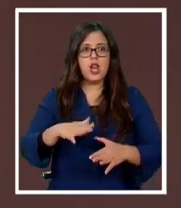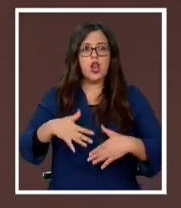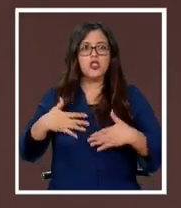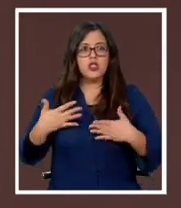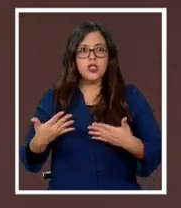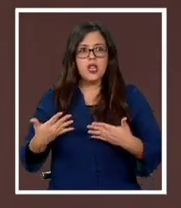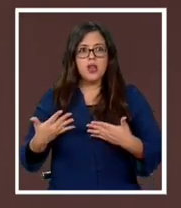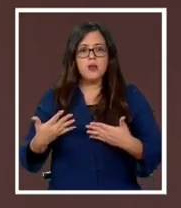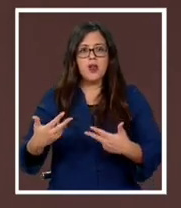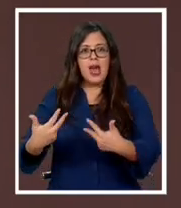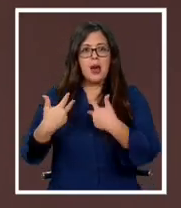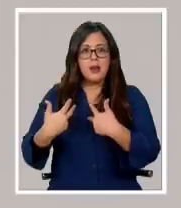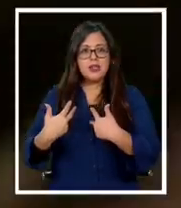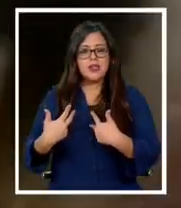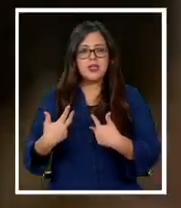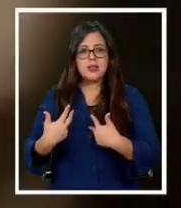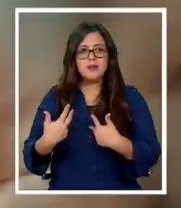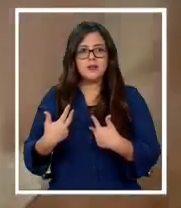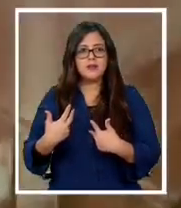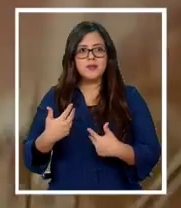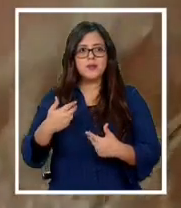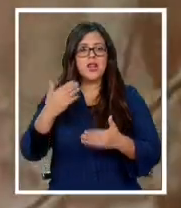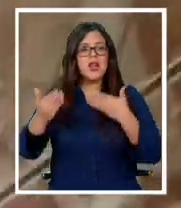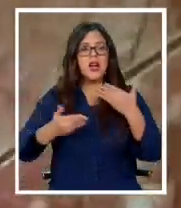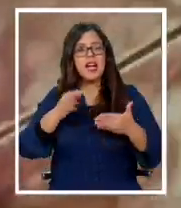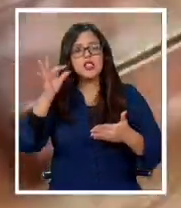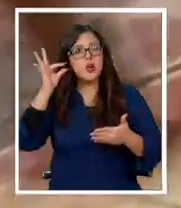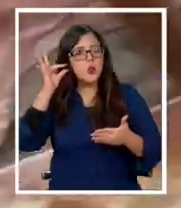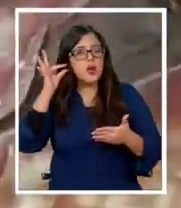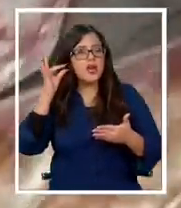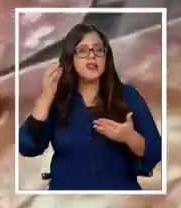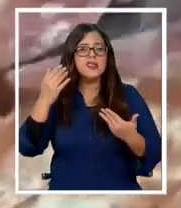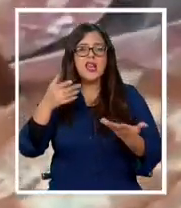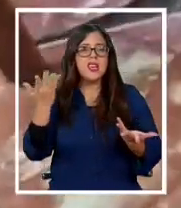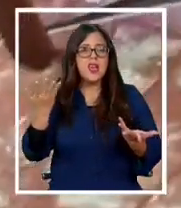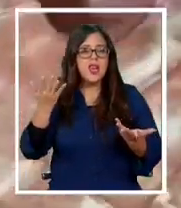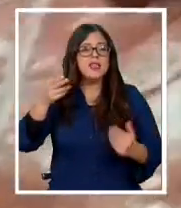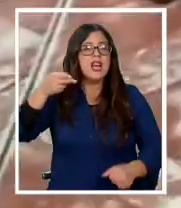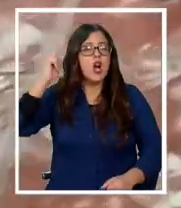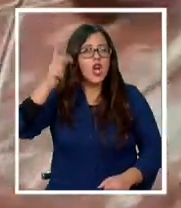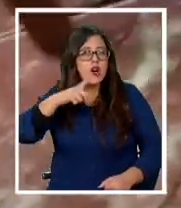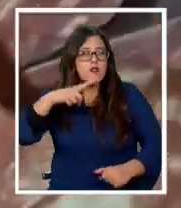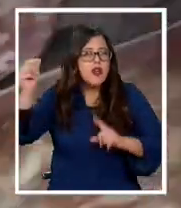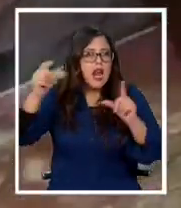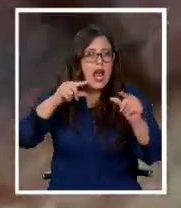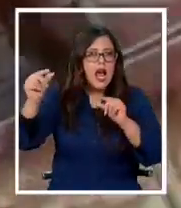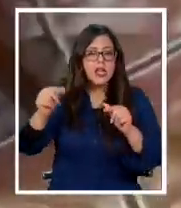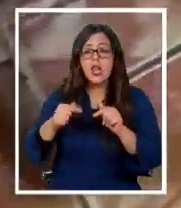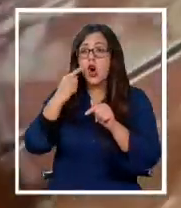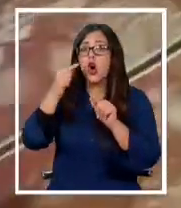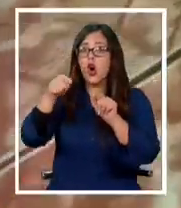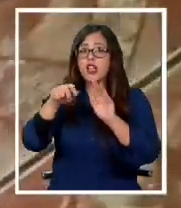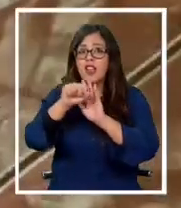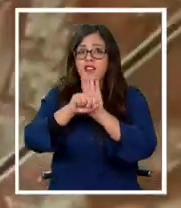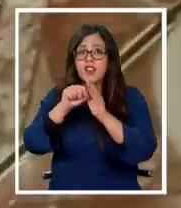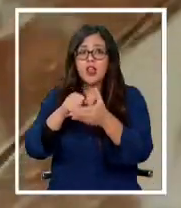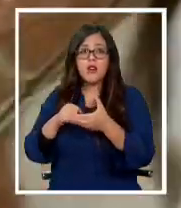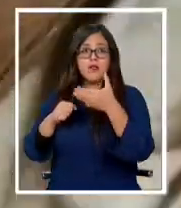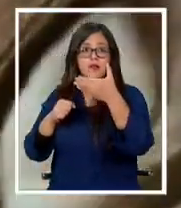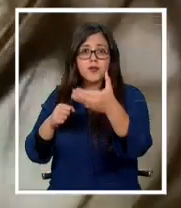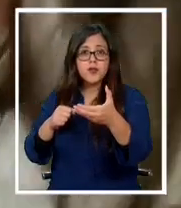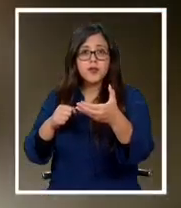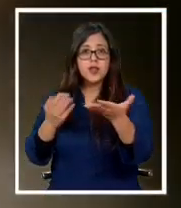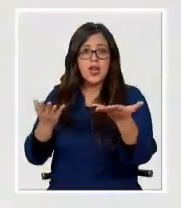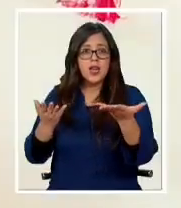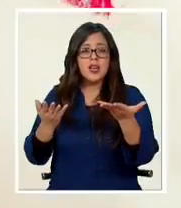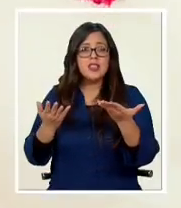como amenazadas. Conejito, arráncate, arráncate. Importante mencionar que este registro fue entregado por la dirección